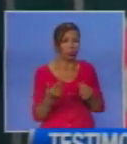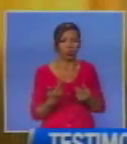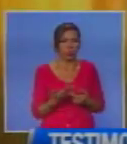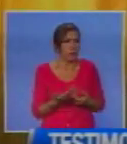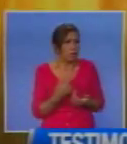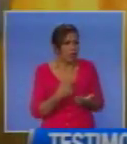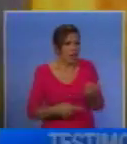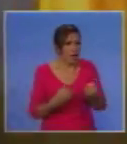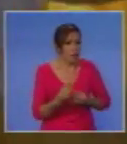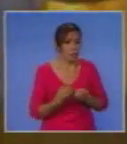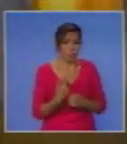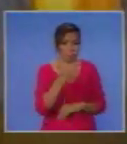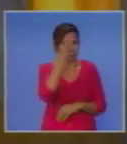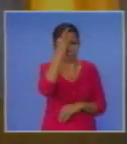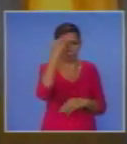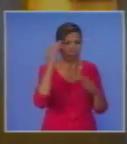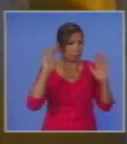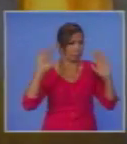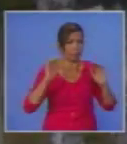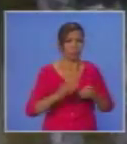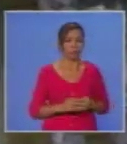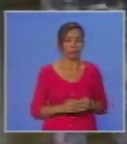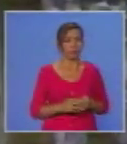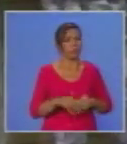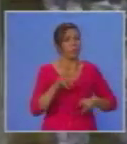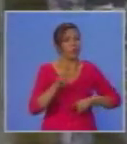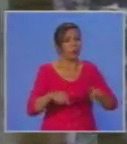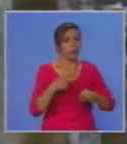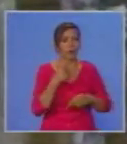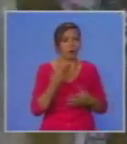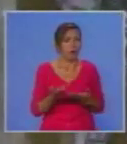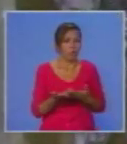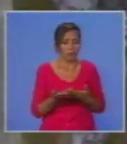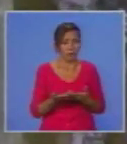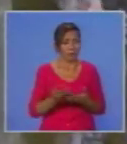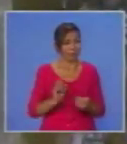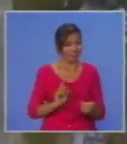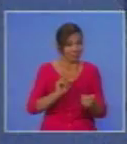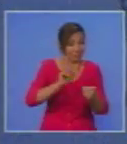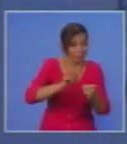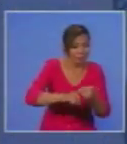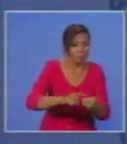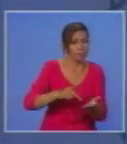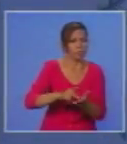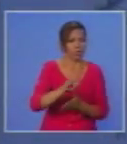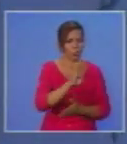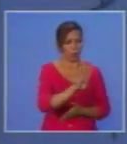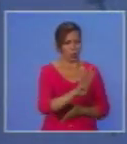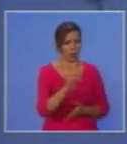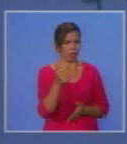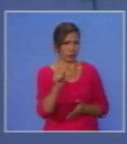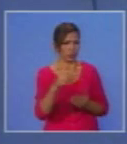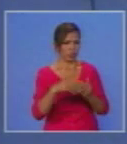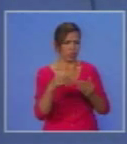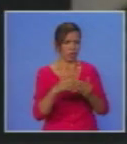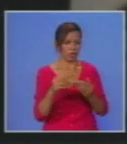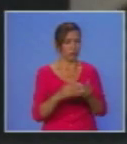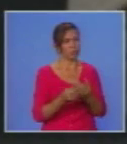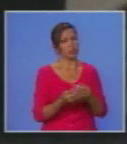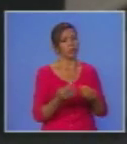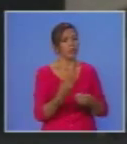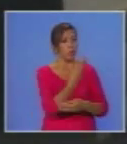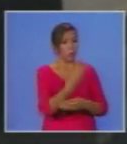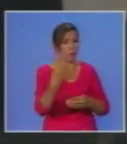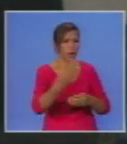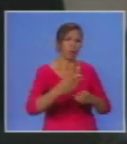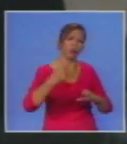algo. Cuentan algunos de los afectados que el ingreso al negocio se hacía con $410. Se debía promover publicidad en la web y al mes